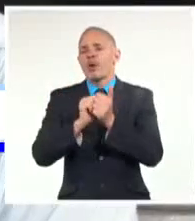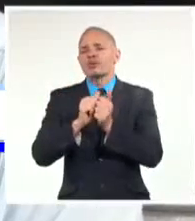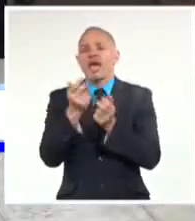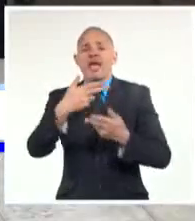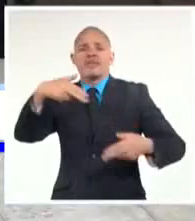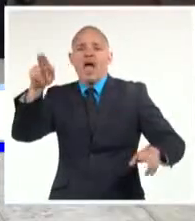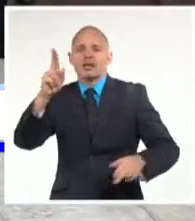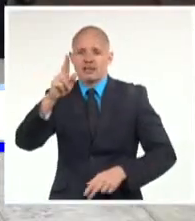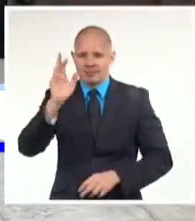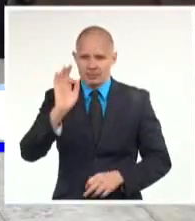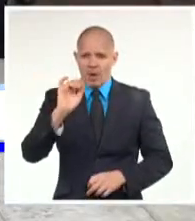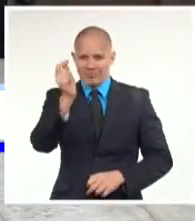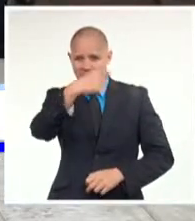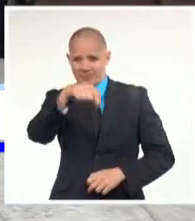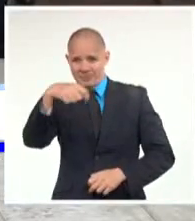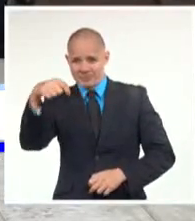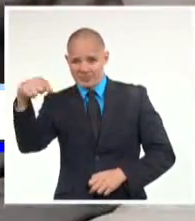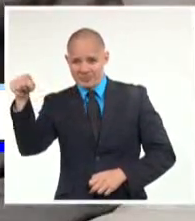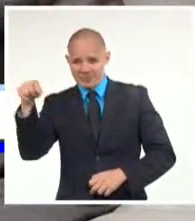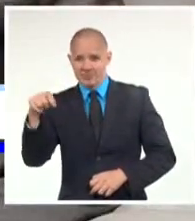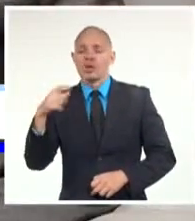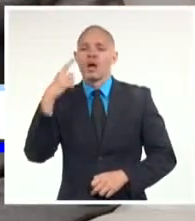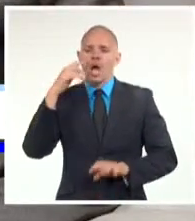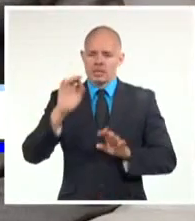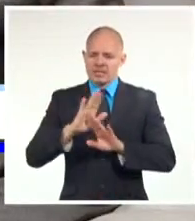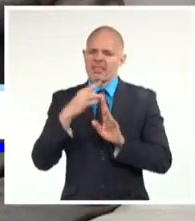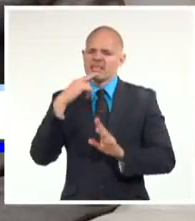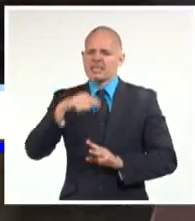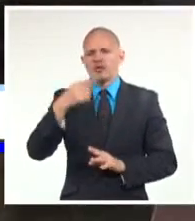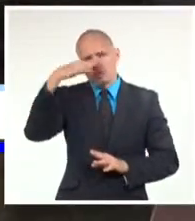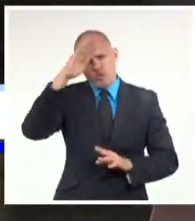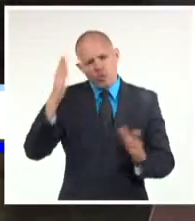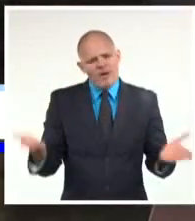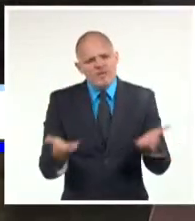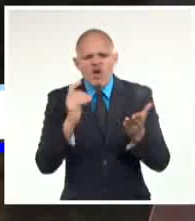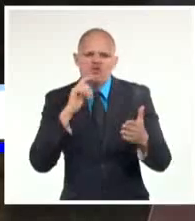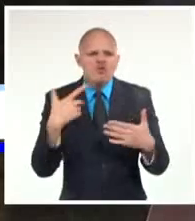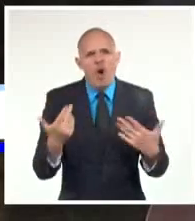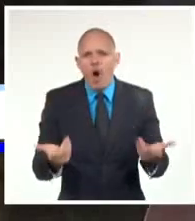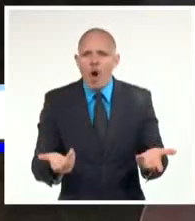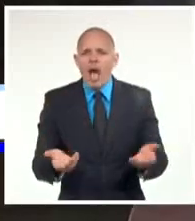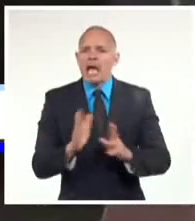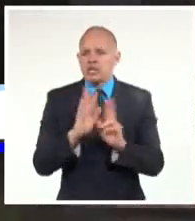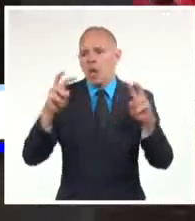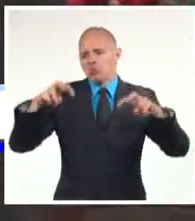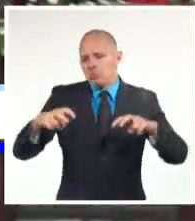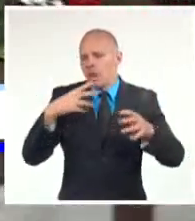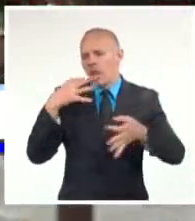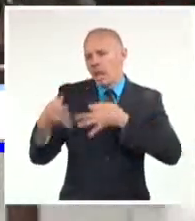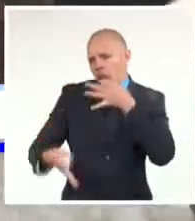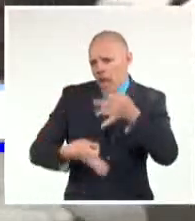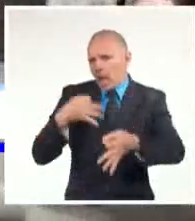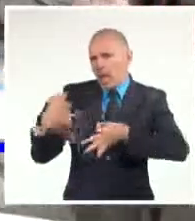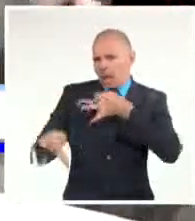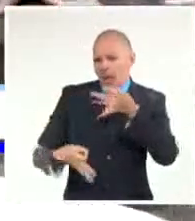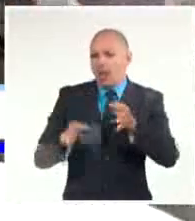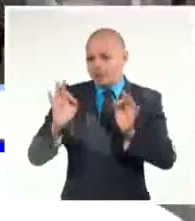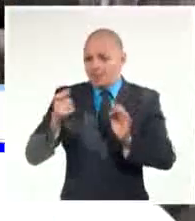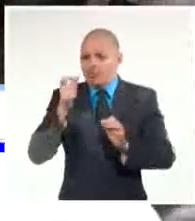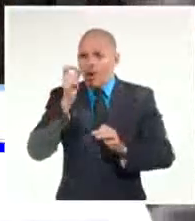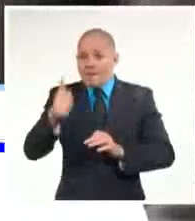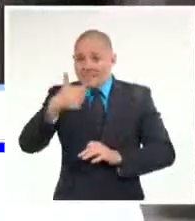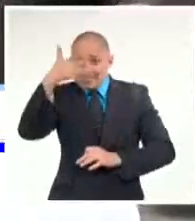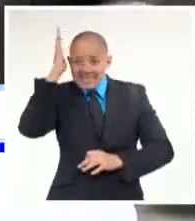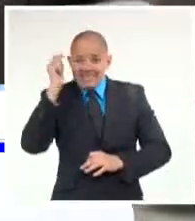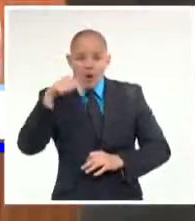6 meses, relacionada con el desarrollo de ese deporte en Cuba. Durante un receso de las sesiones de la Asamblea, el jefe de Estado le dio la bienvenida en el